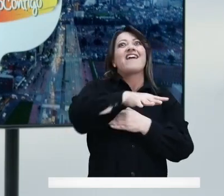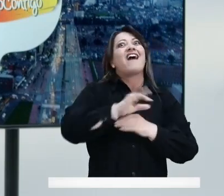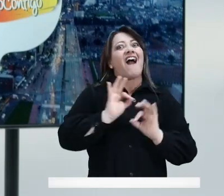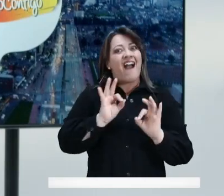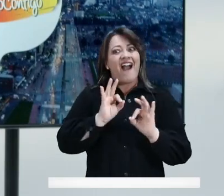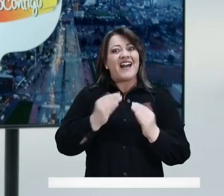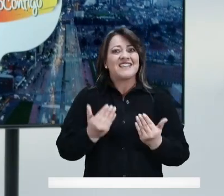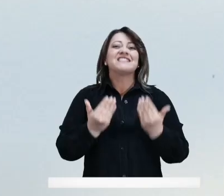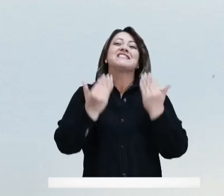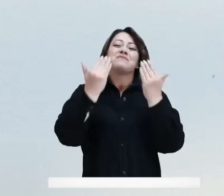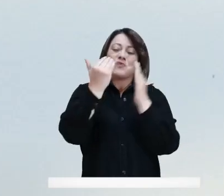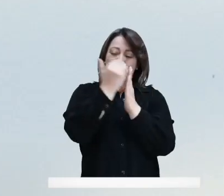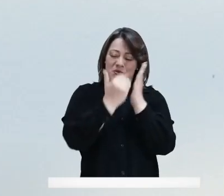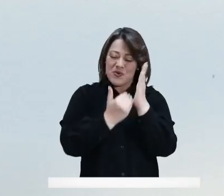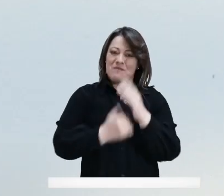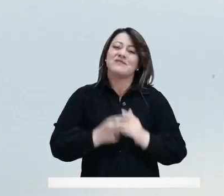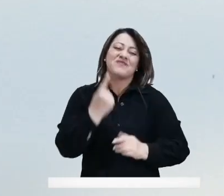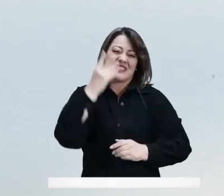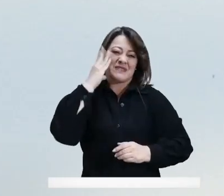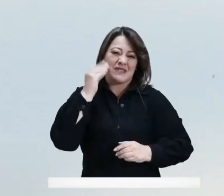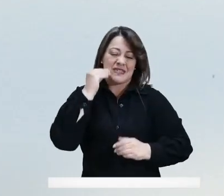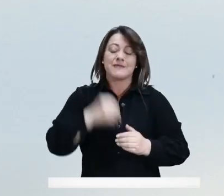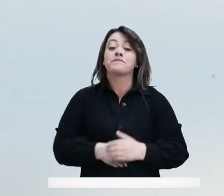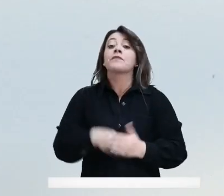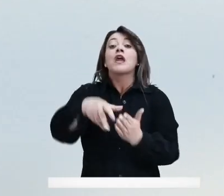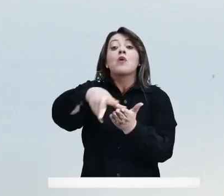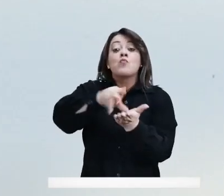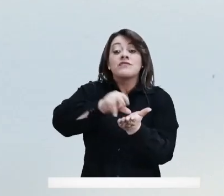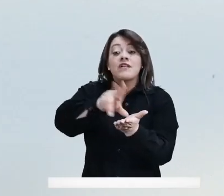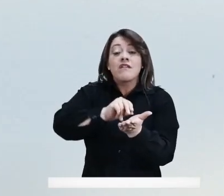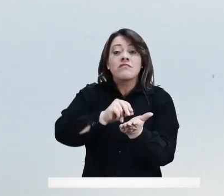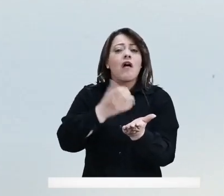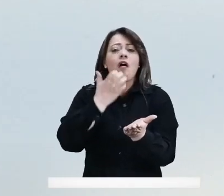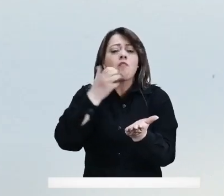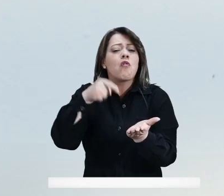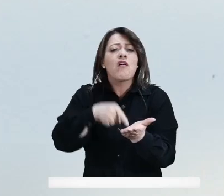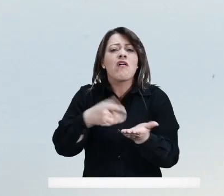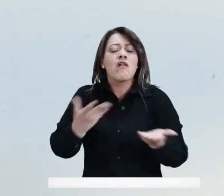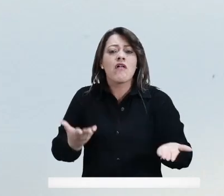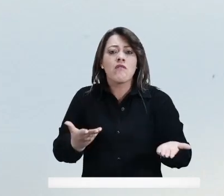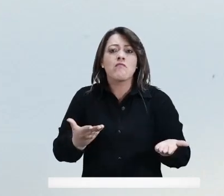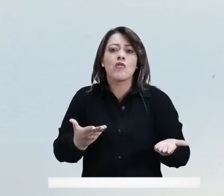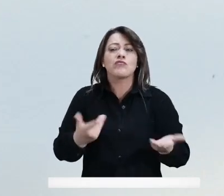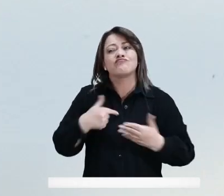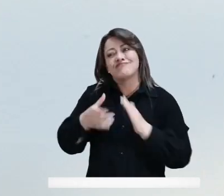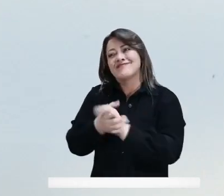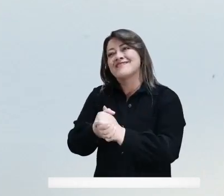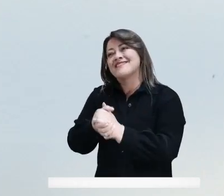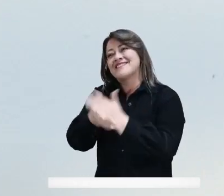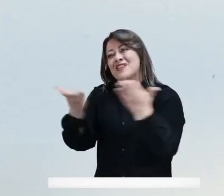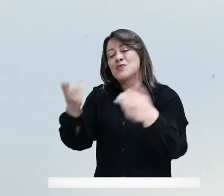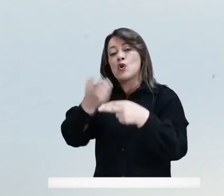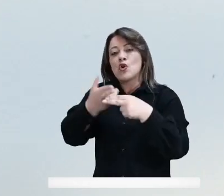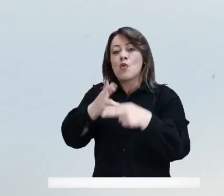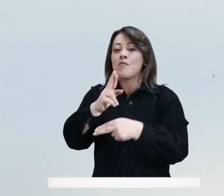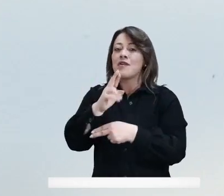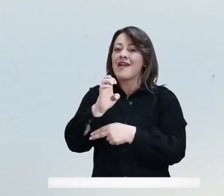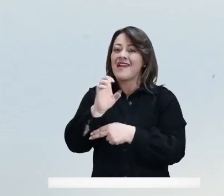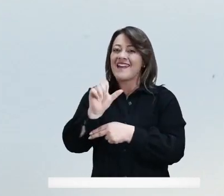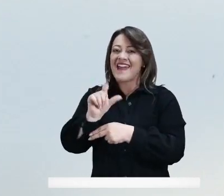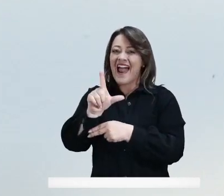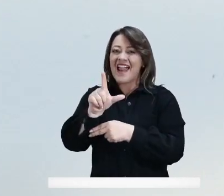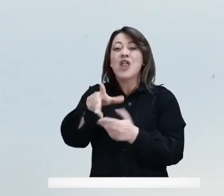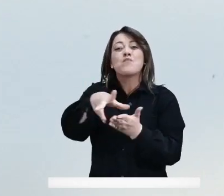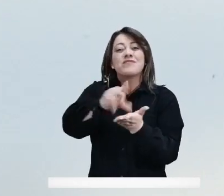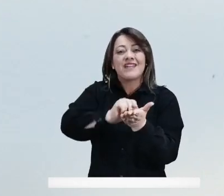con discapacidad, y eso ha sido maravilloso. Y en Puente Aranda tenemos, por ejemplo, un equipo al quien les mando un saludo enorme, que es Real Puente Aranda, un equipo